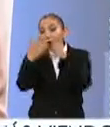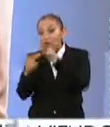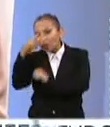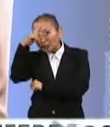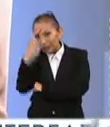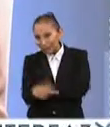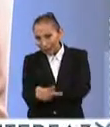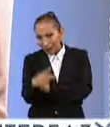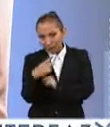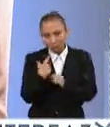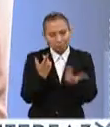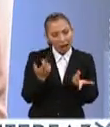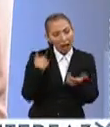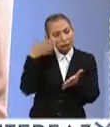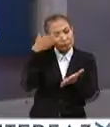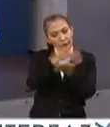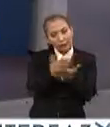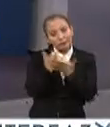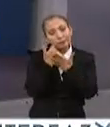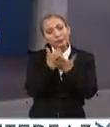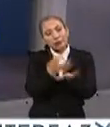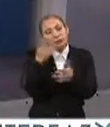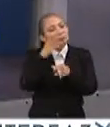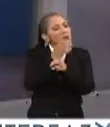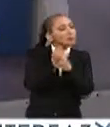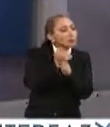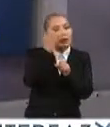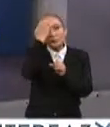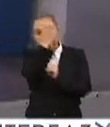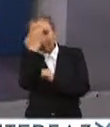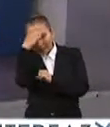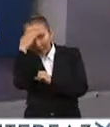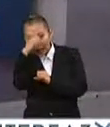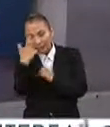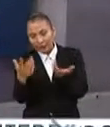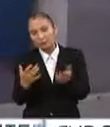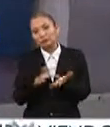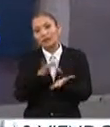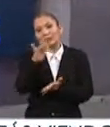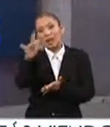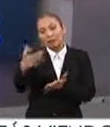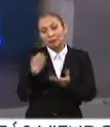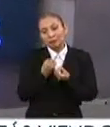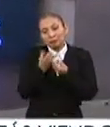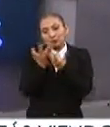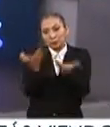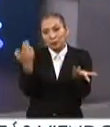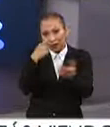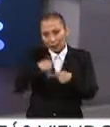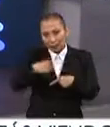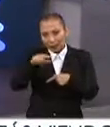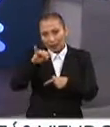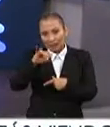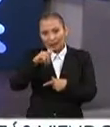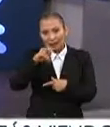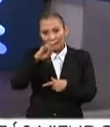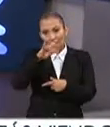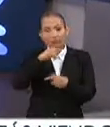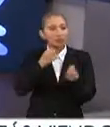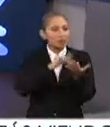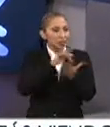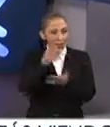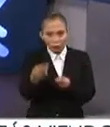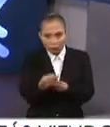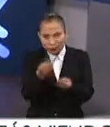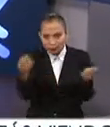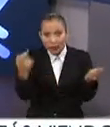de México. Pues ahí estaremos compartiendo, viviendo esta experiencia tan interesante. Muchas gracias por compartirnos esto para el público de Interfaz. Muchas gracias a